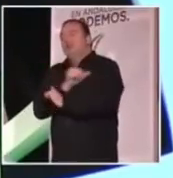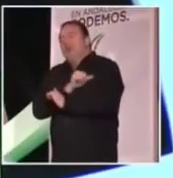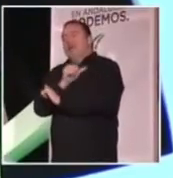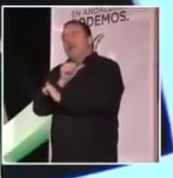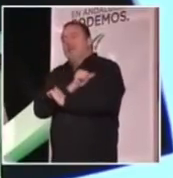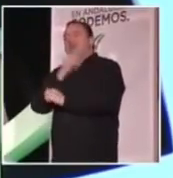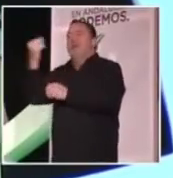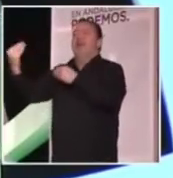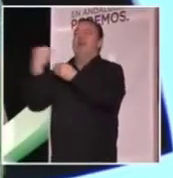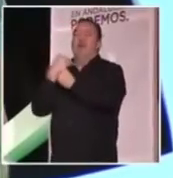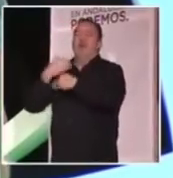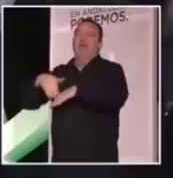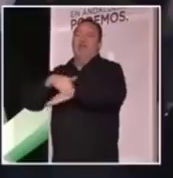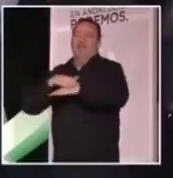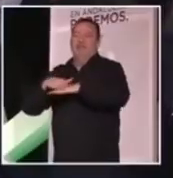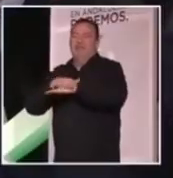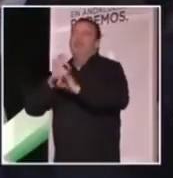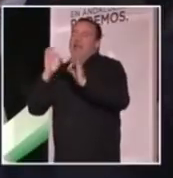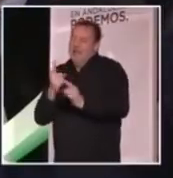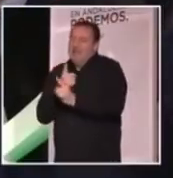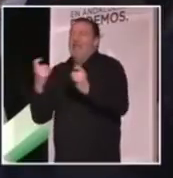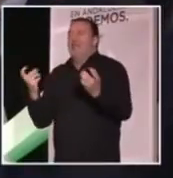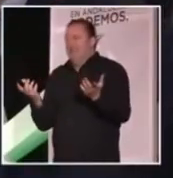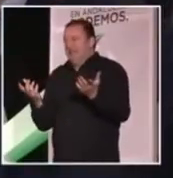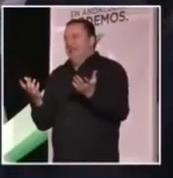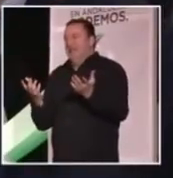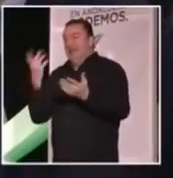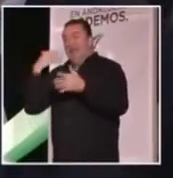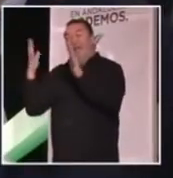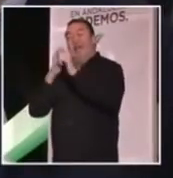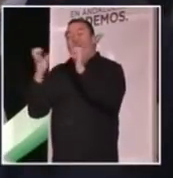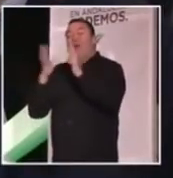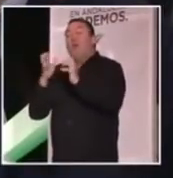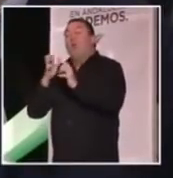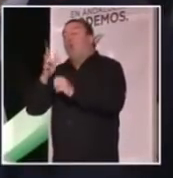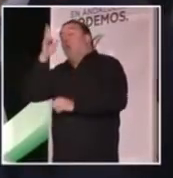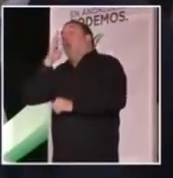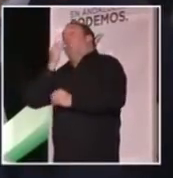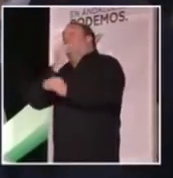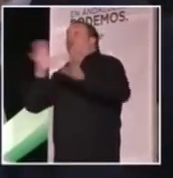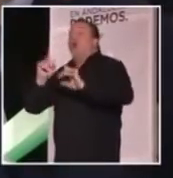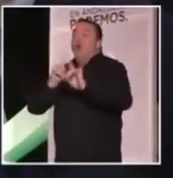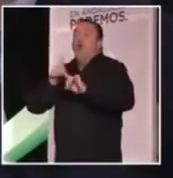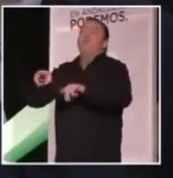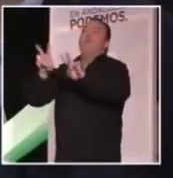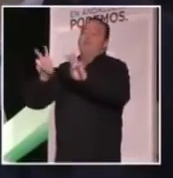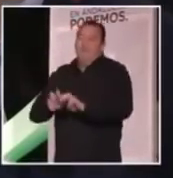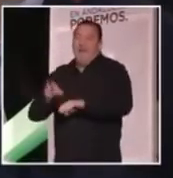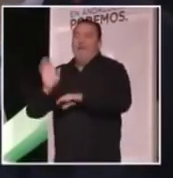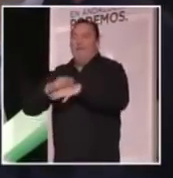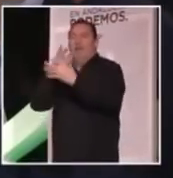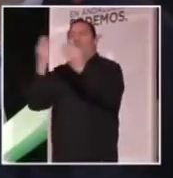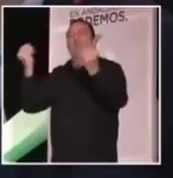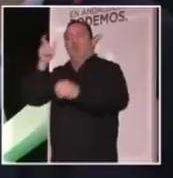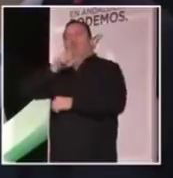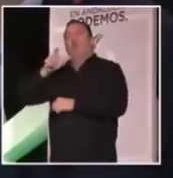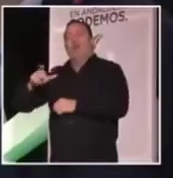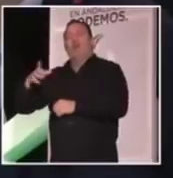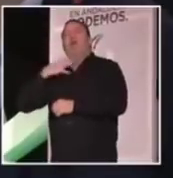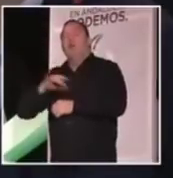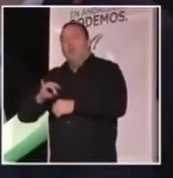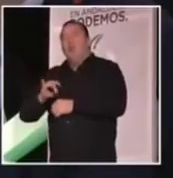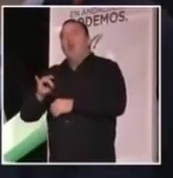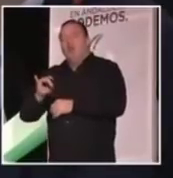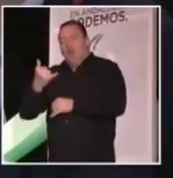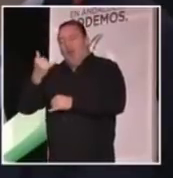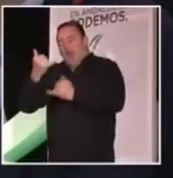esperando una financiación estatal que es necesaria. Aquel acuerdo no es la panacea, pero servía para que mucha gente pudiera llegar a